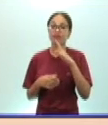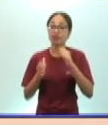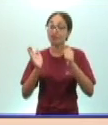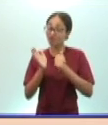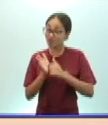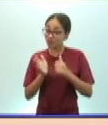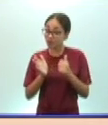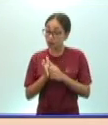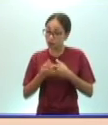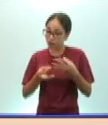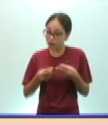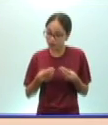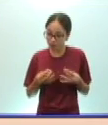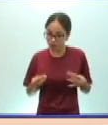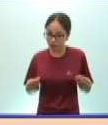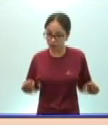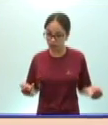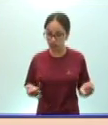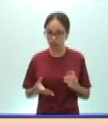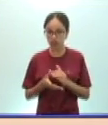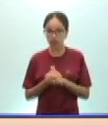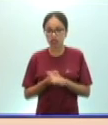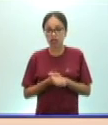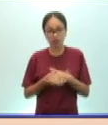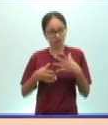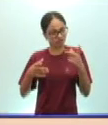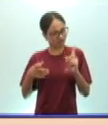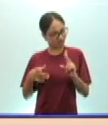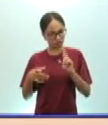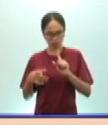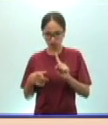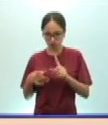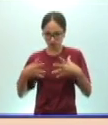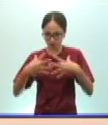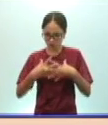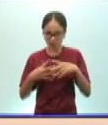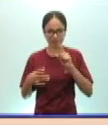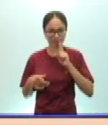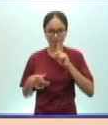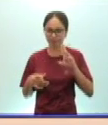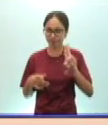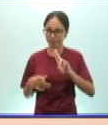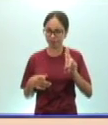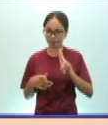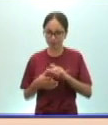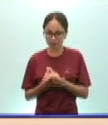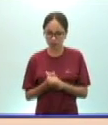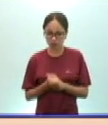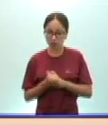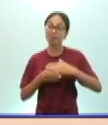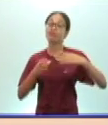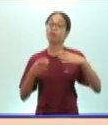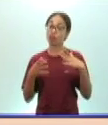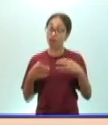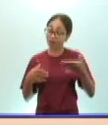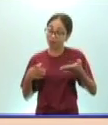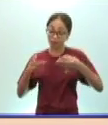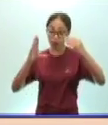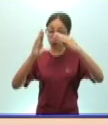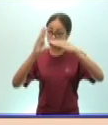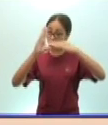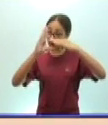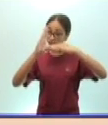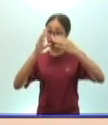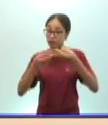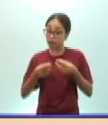sólido, que es prácticamente insoluble, pero además se deposita rápidamente en el fondo del recipiente. Fíjense que aquí